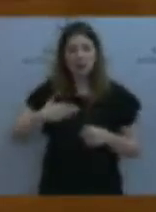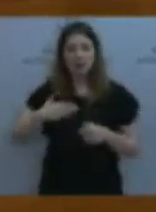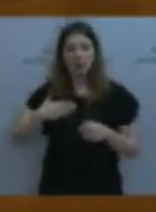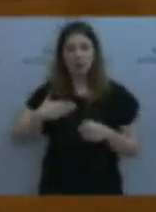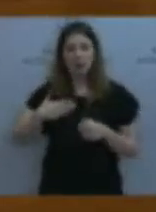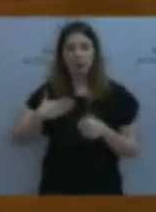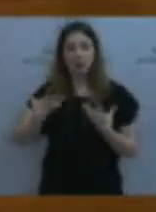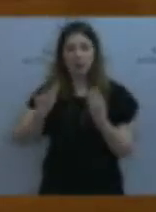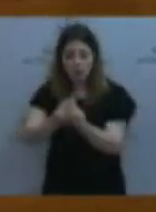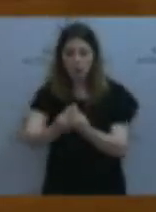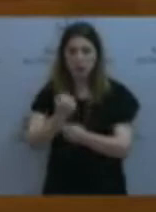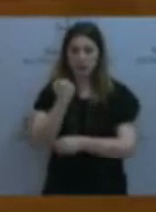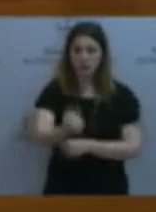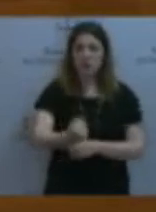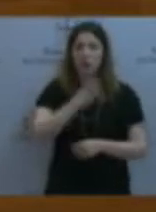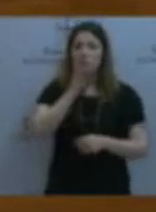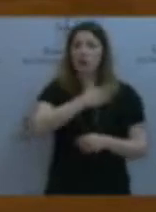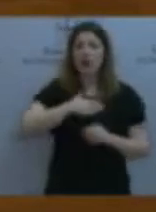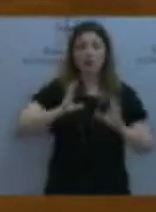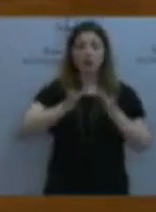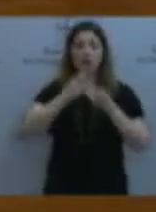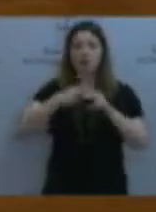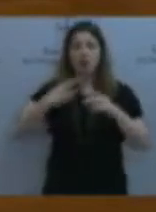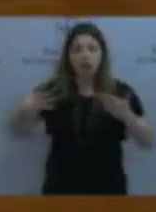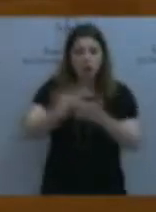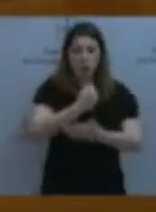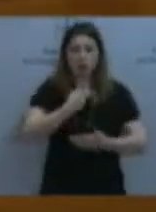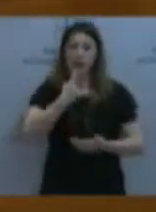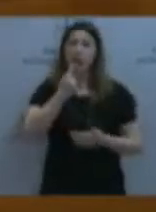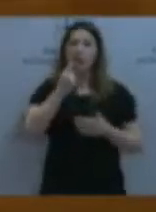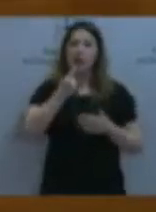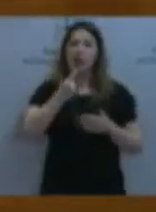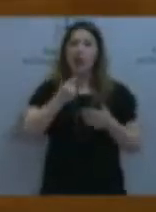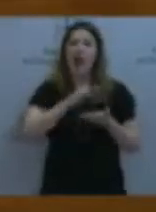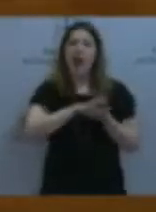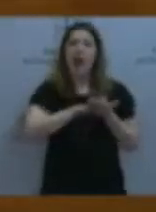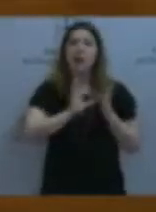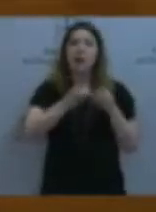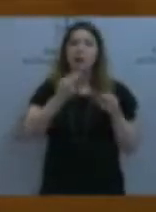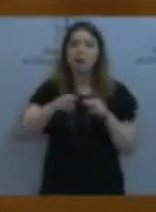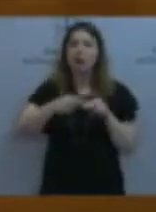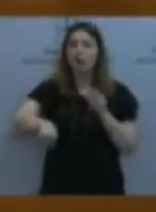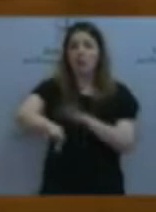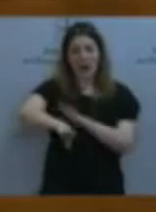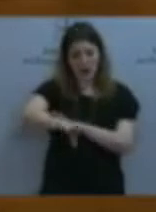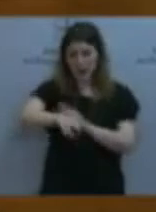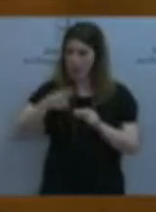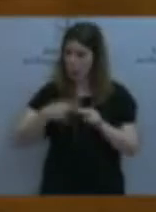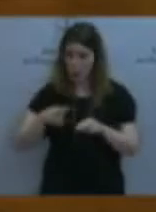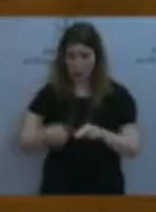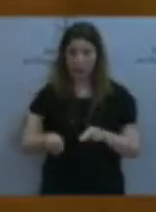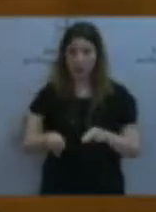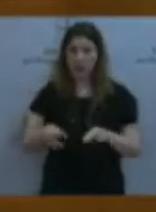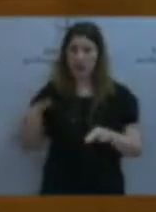partidos, y lo digo especialmente a los partidos del espectro de la derecha política, deberían ser conscientes de que lo que tenemos